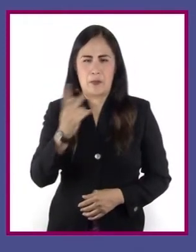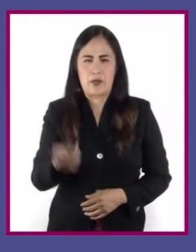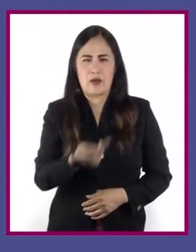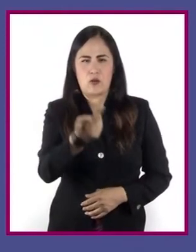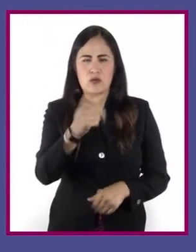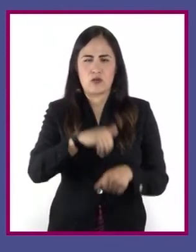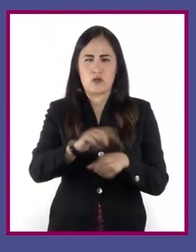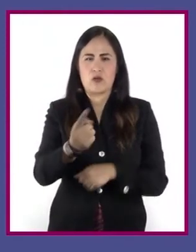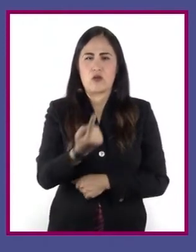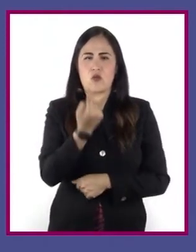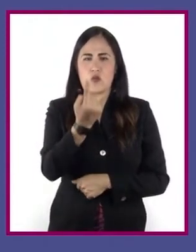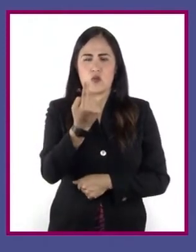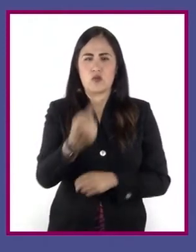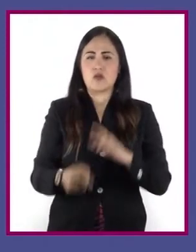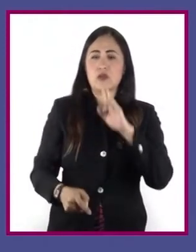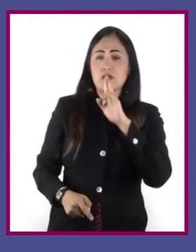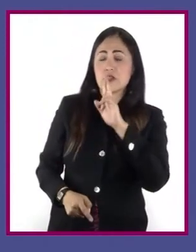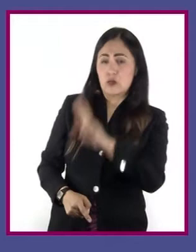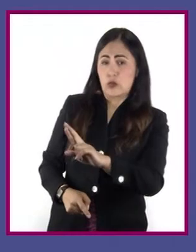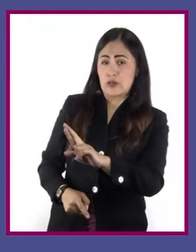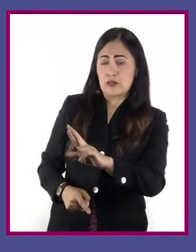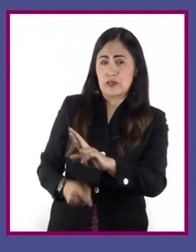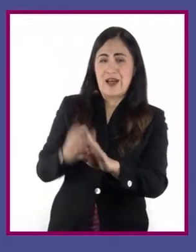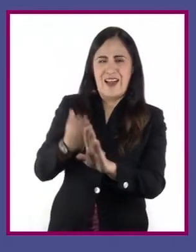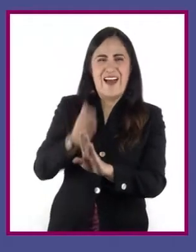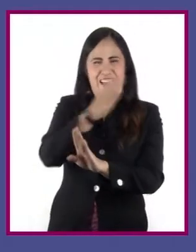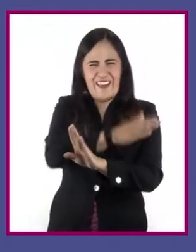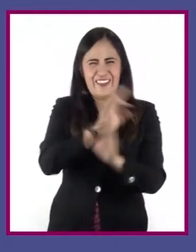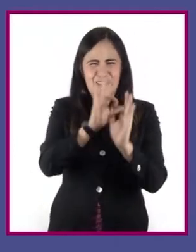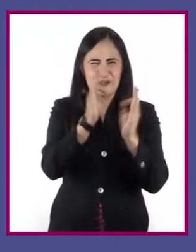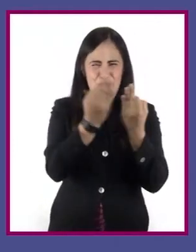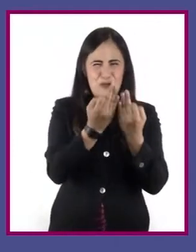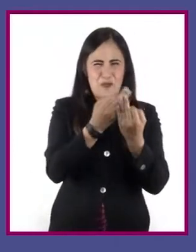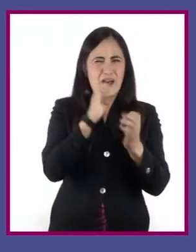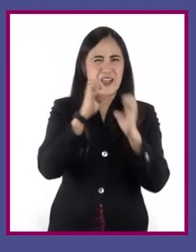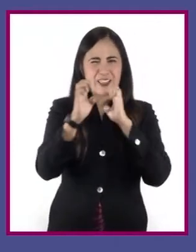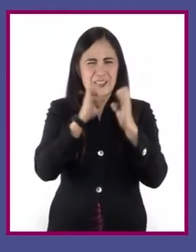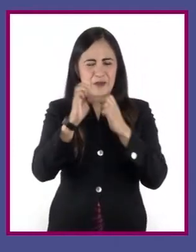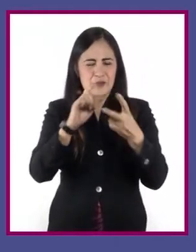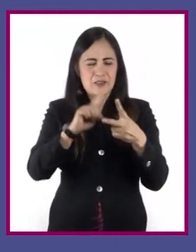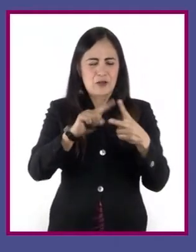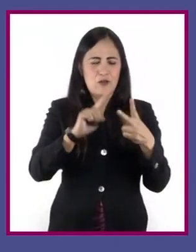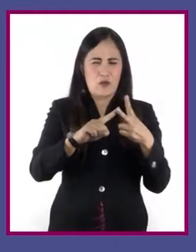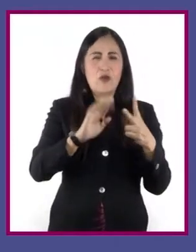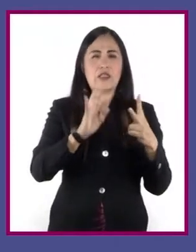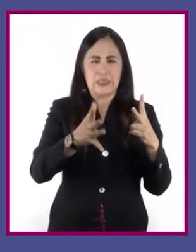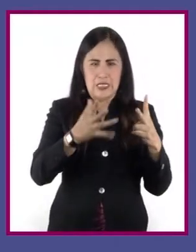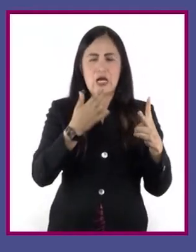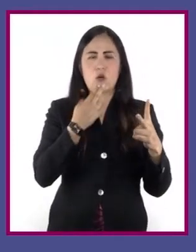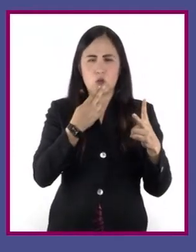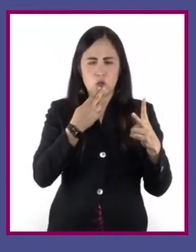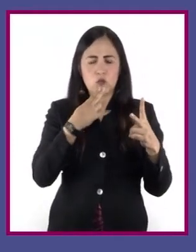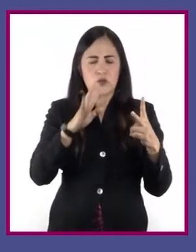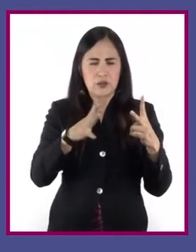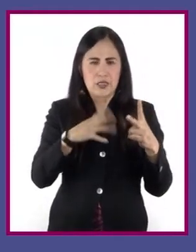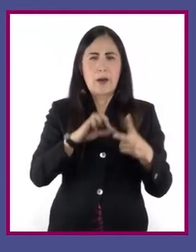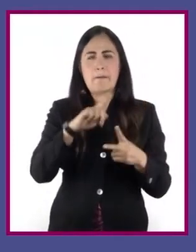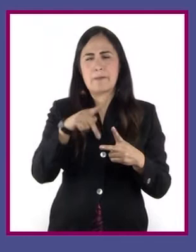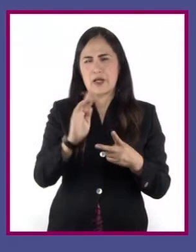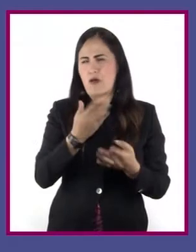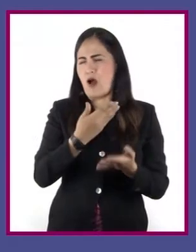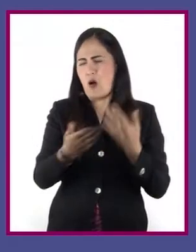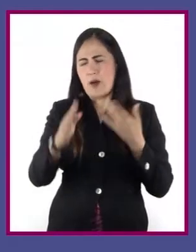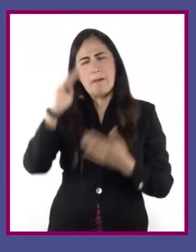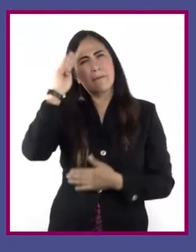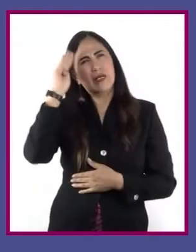pregunta y su respuesta ya la usamos en los otros modelos de entrevista. pero en este caso nos ayudará a